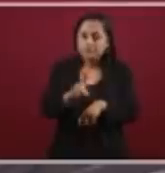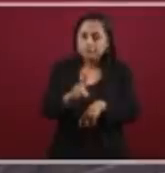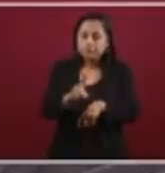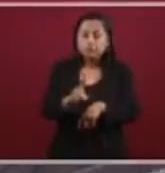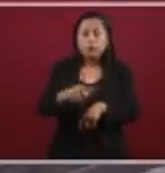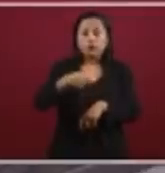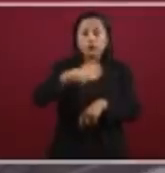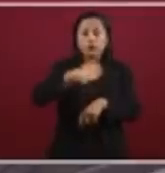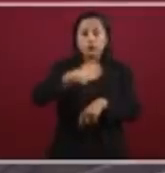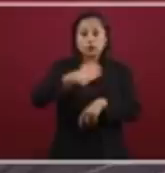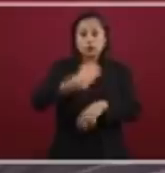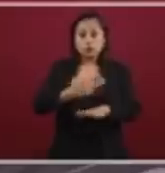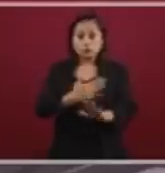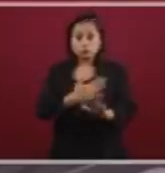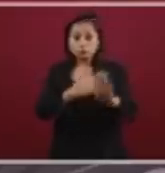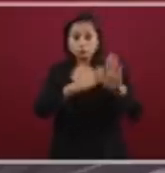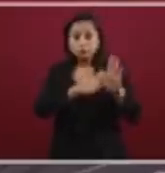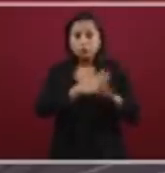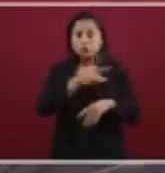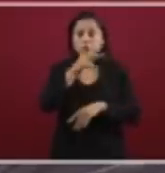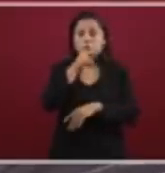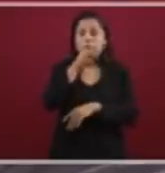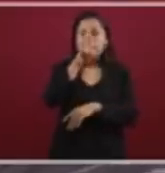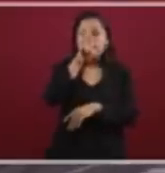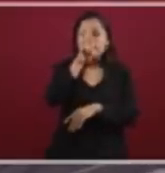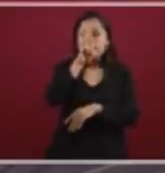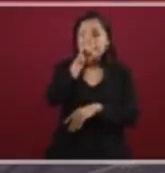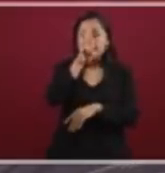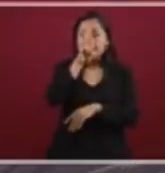estarnos reuniendo periódicamente